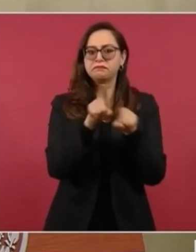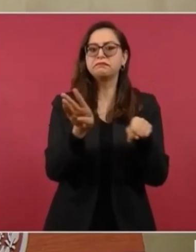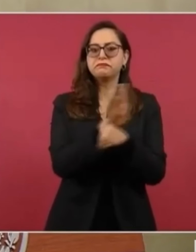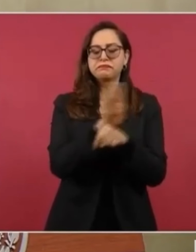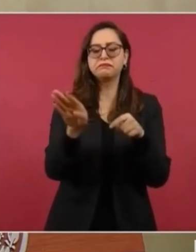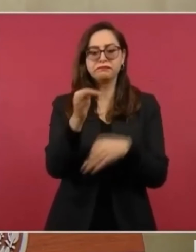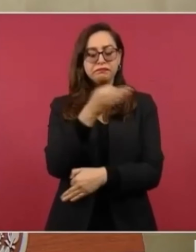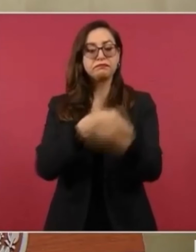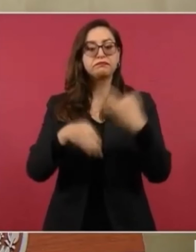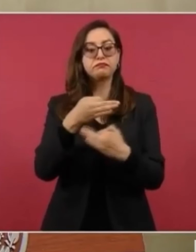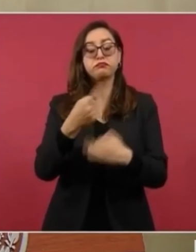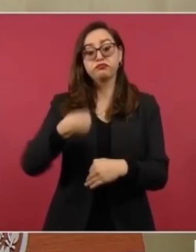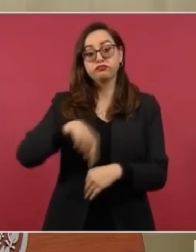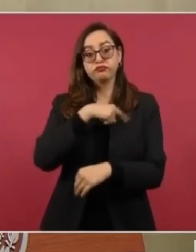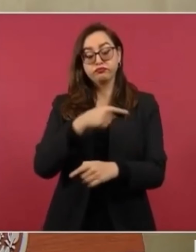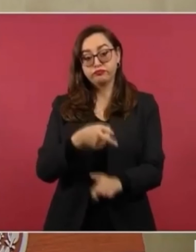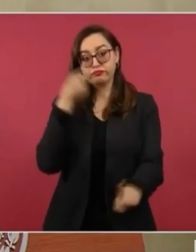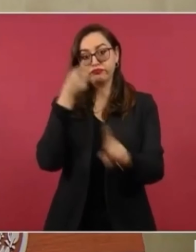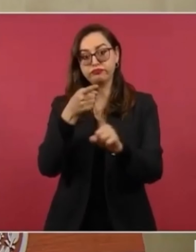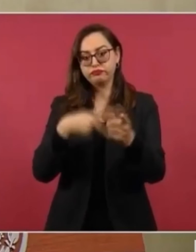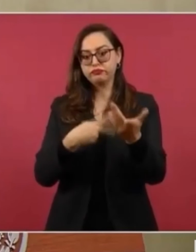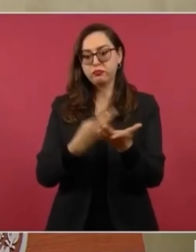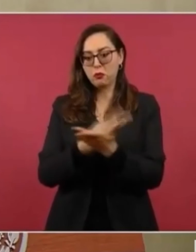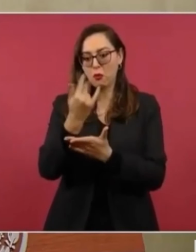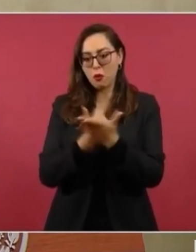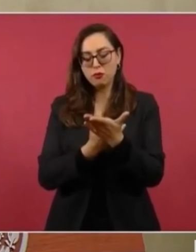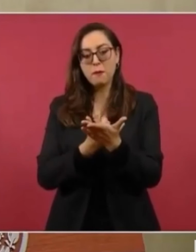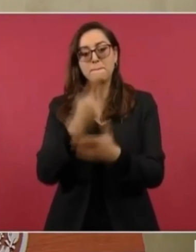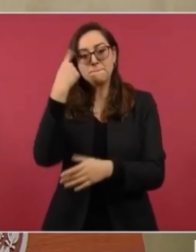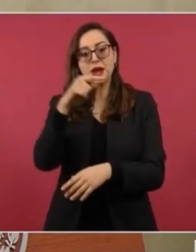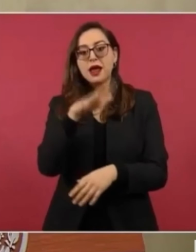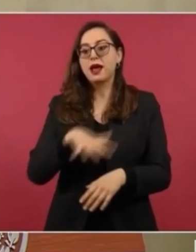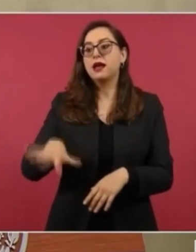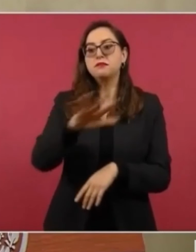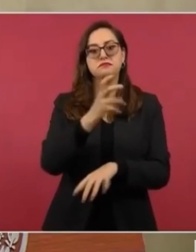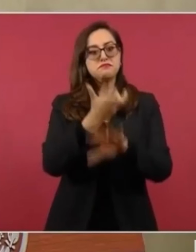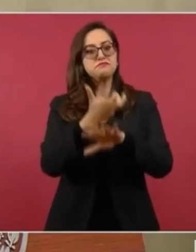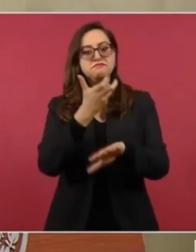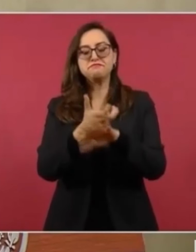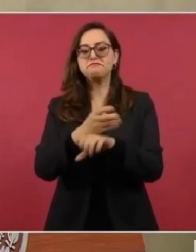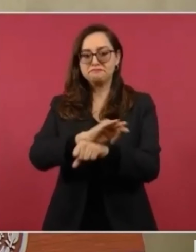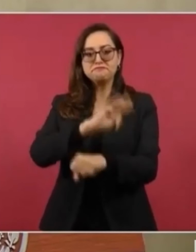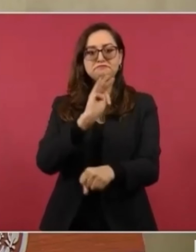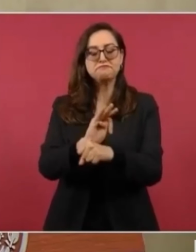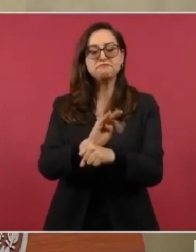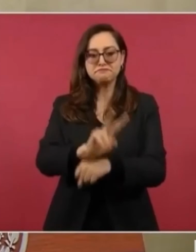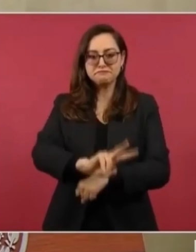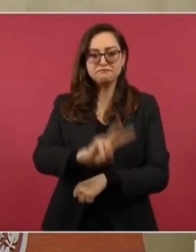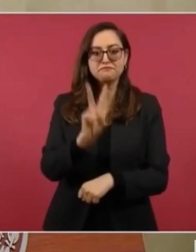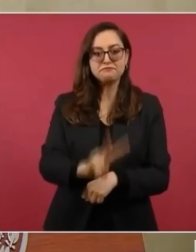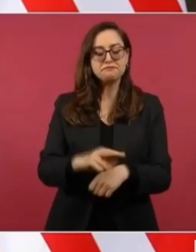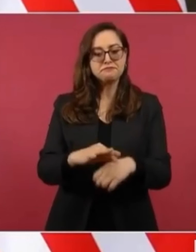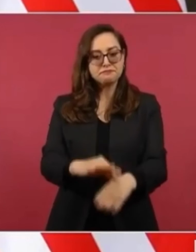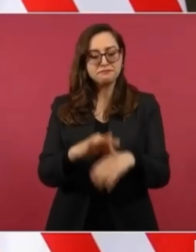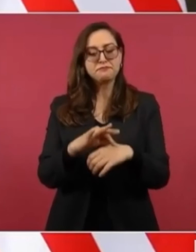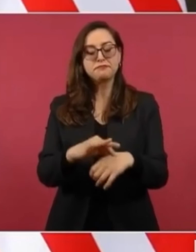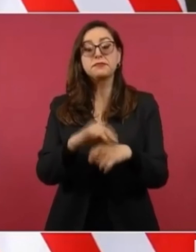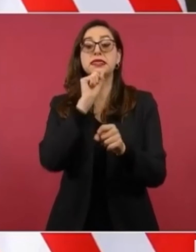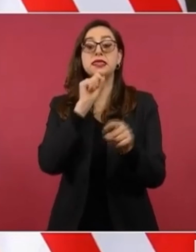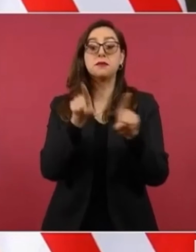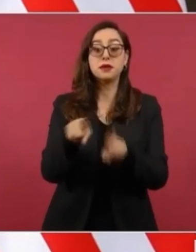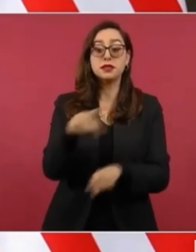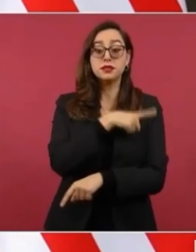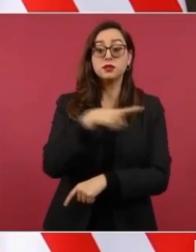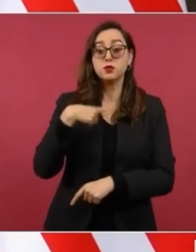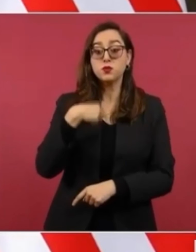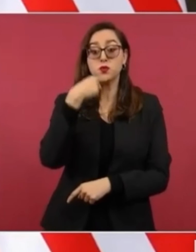están empezando a mostrar resultados concretos para el pueblo estadounidense, y diré que esto